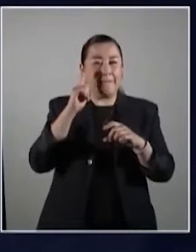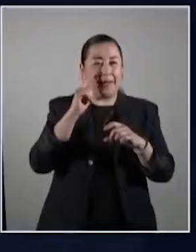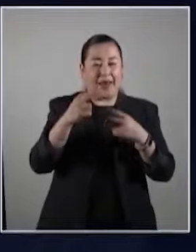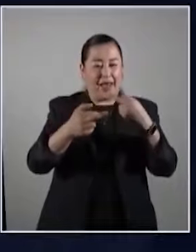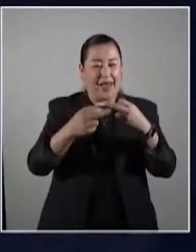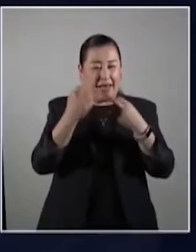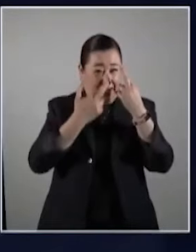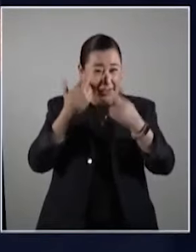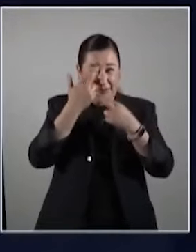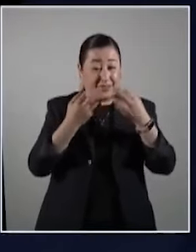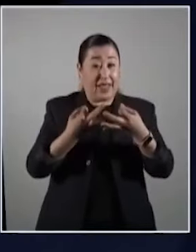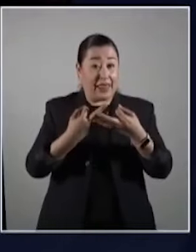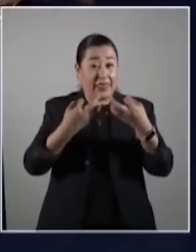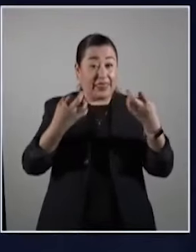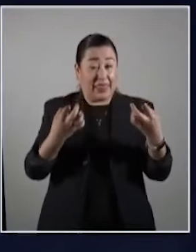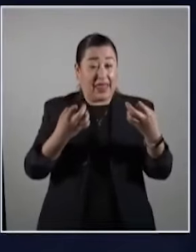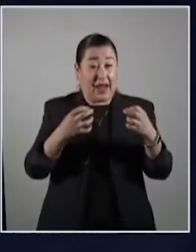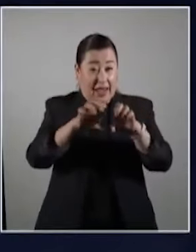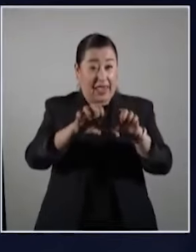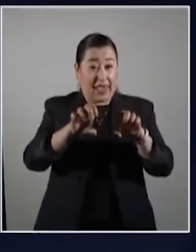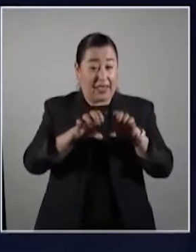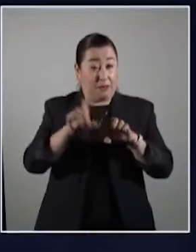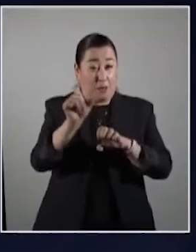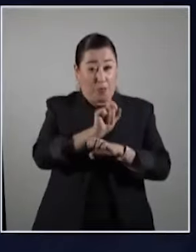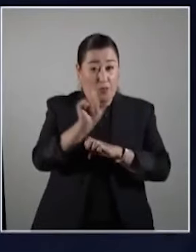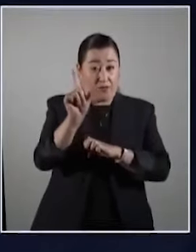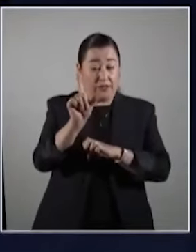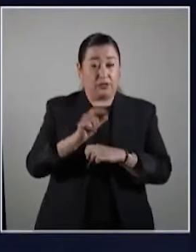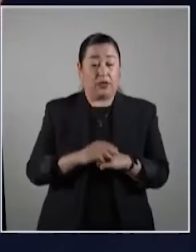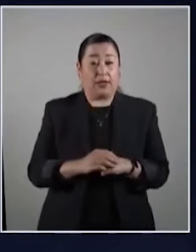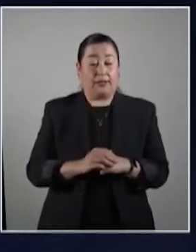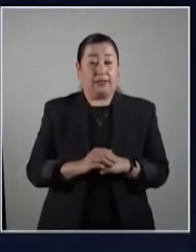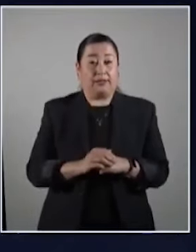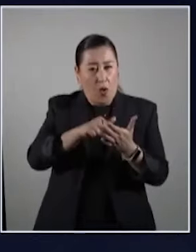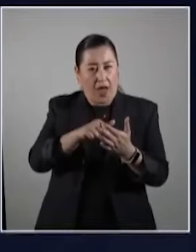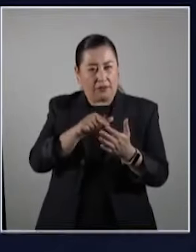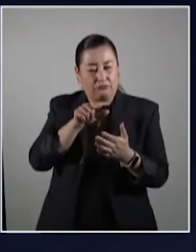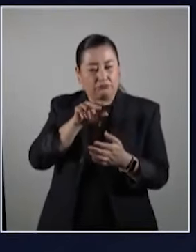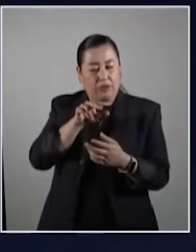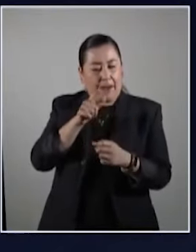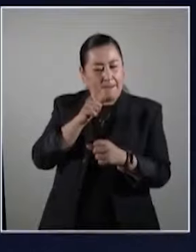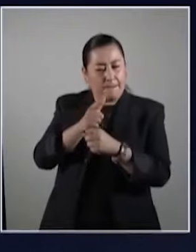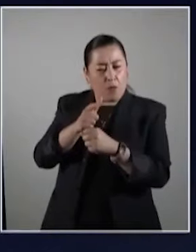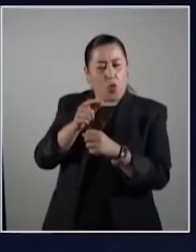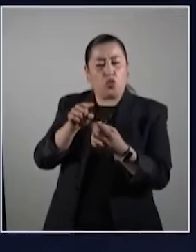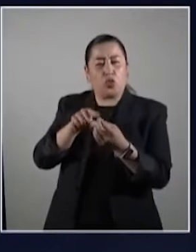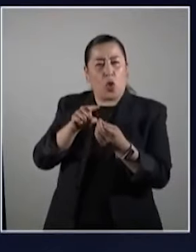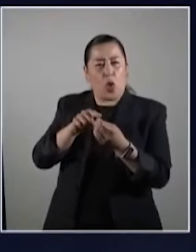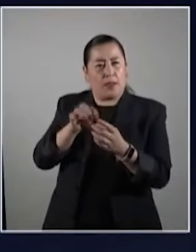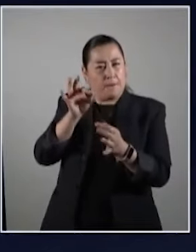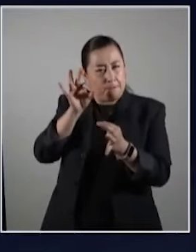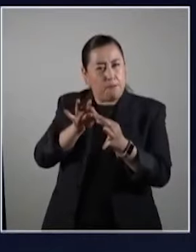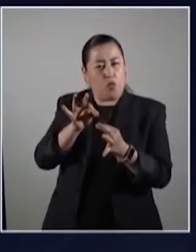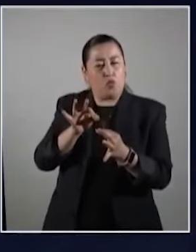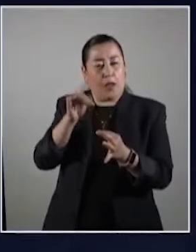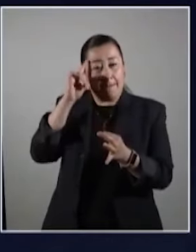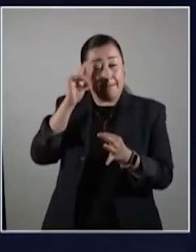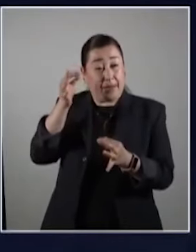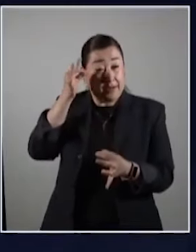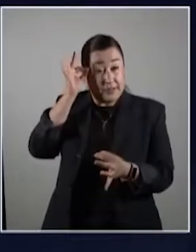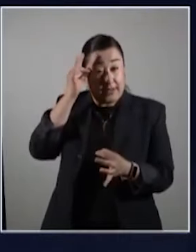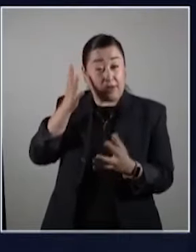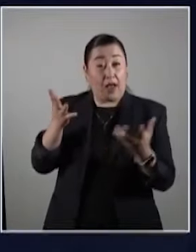136 millones contra los los 25 millones que invirtieron ellos cuando gobernaban todo el mantenimiento que tiene años que no se que no se le daba dice